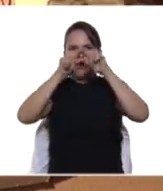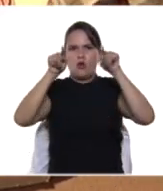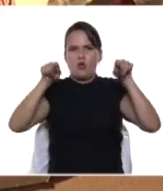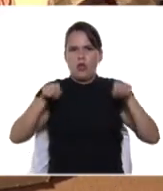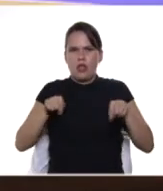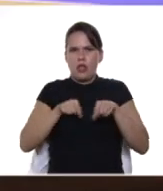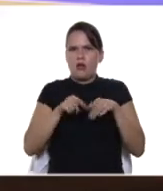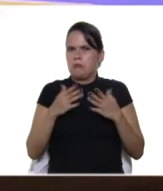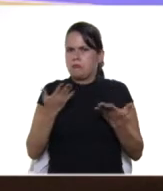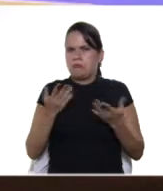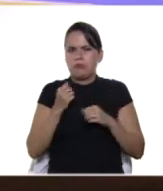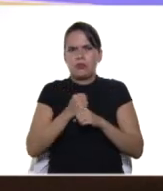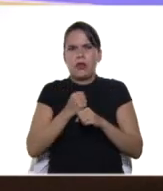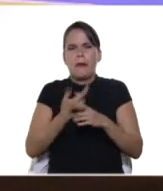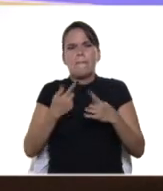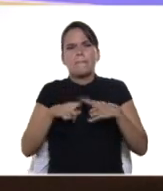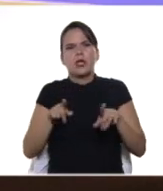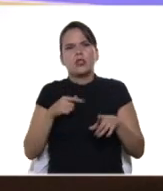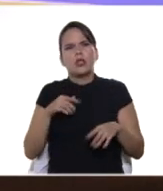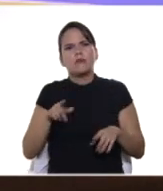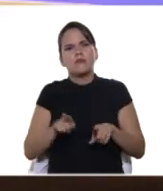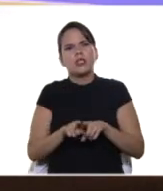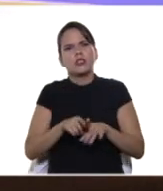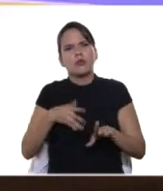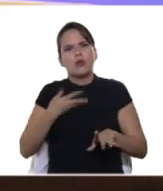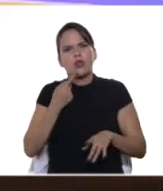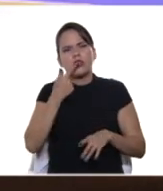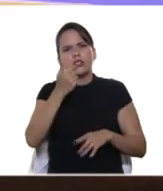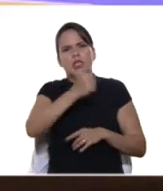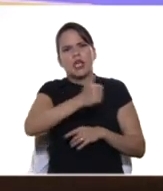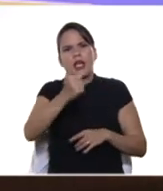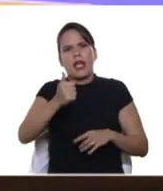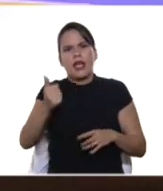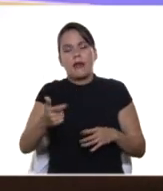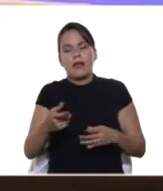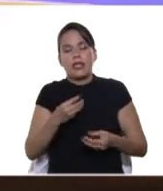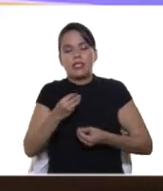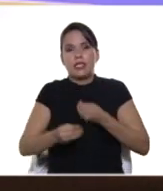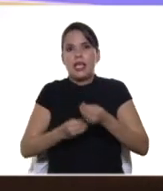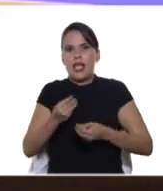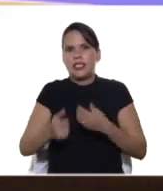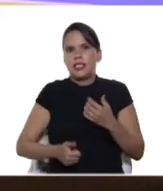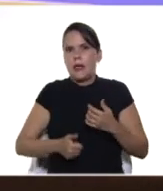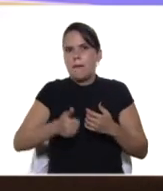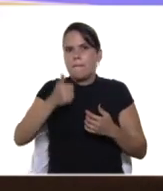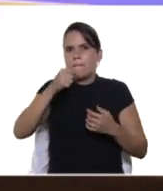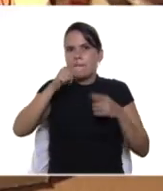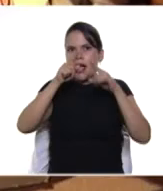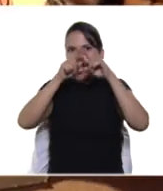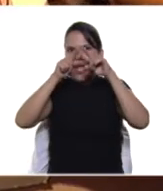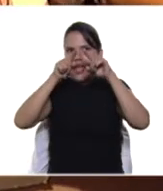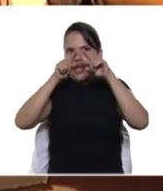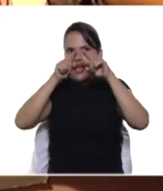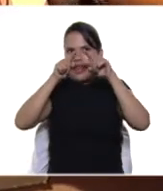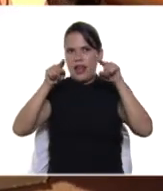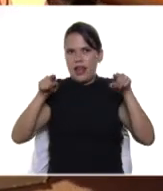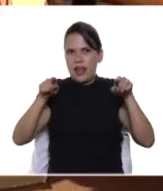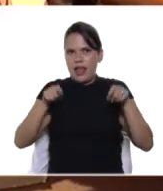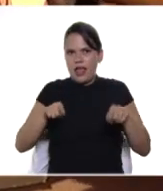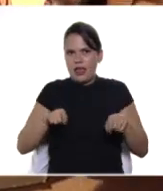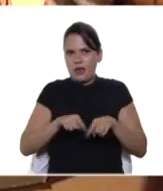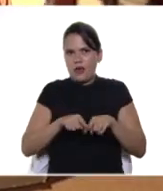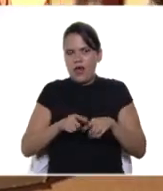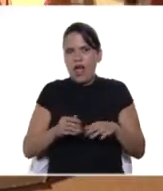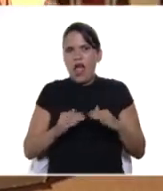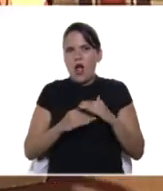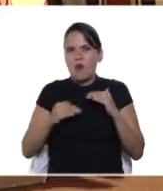lo trabajamos, pero cabe destacar que cada vez que se incrementan los lados, aumentan las medidas. 60 grados,